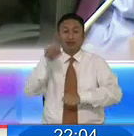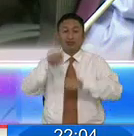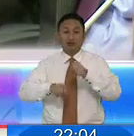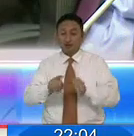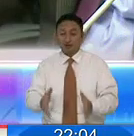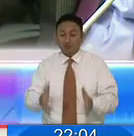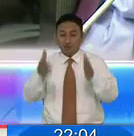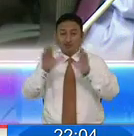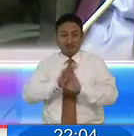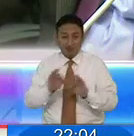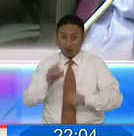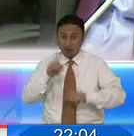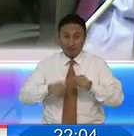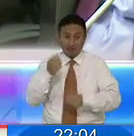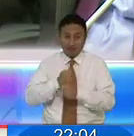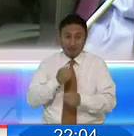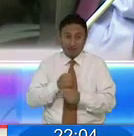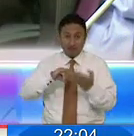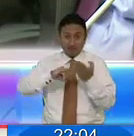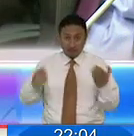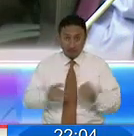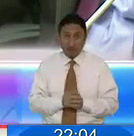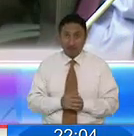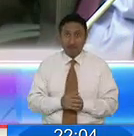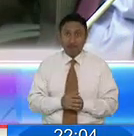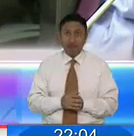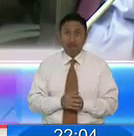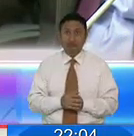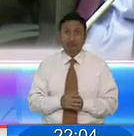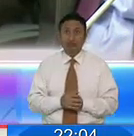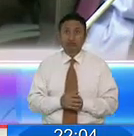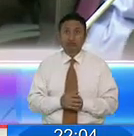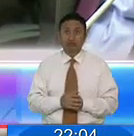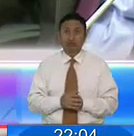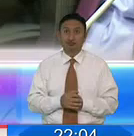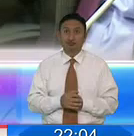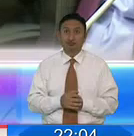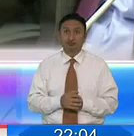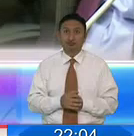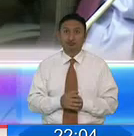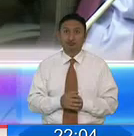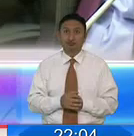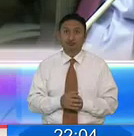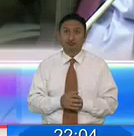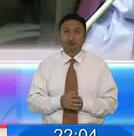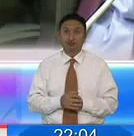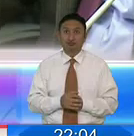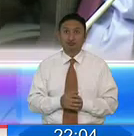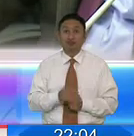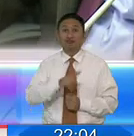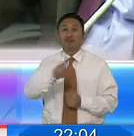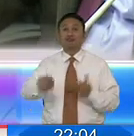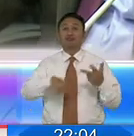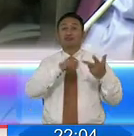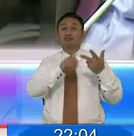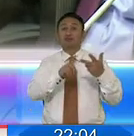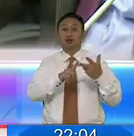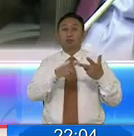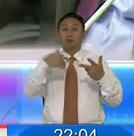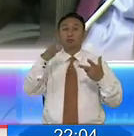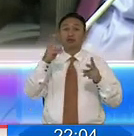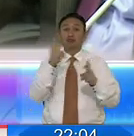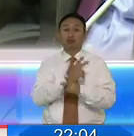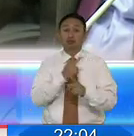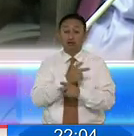instrumentos tecnológicos su instructor tura de trabajo este tercero es más grave aún porque busca